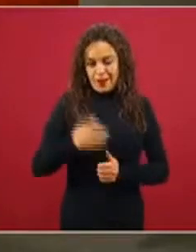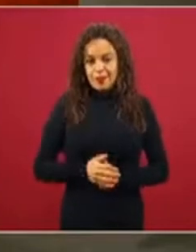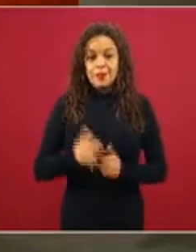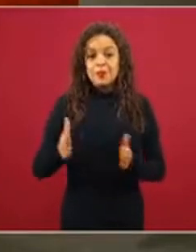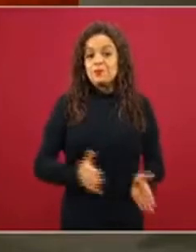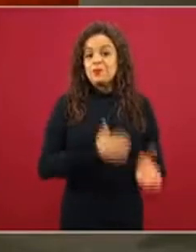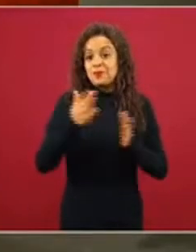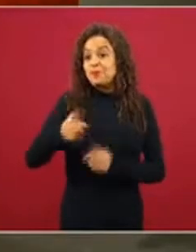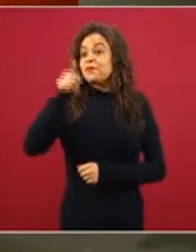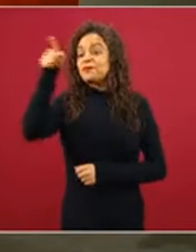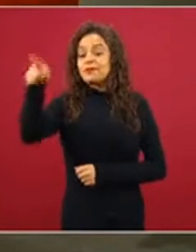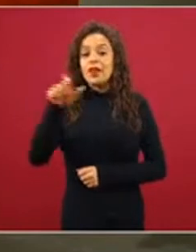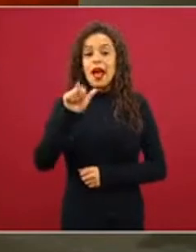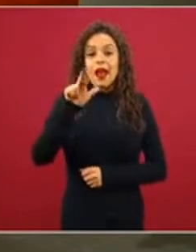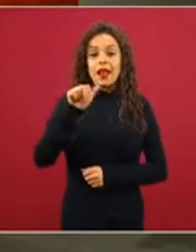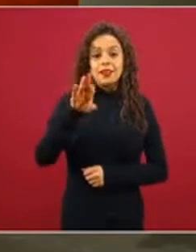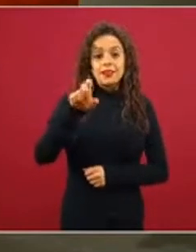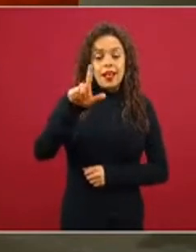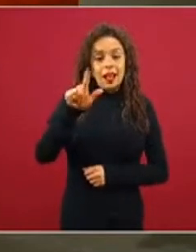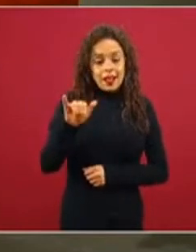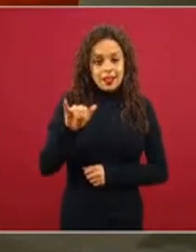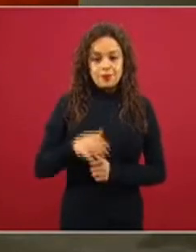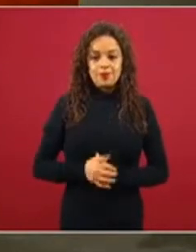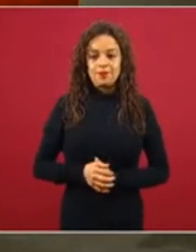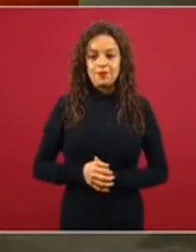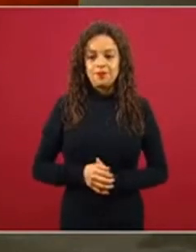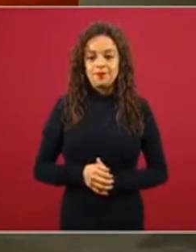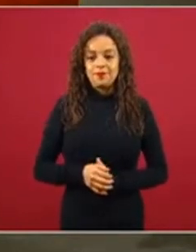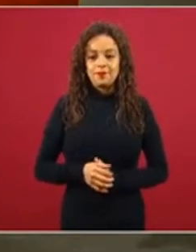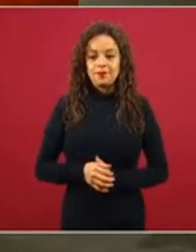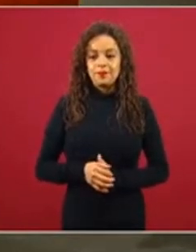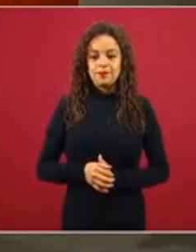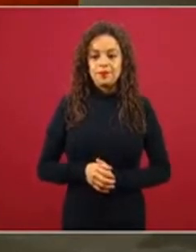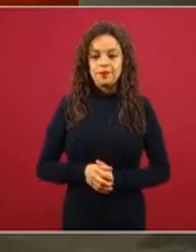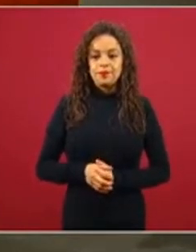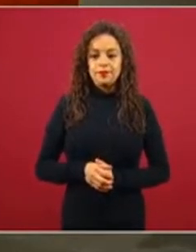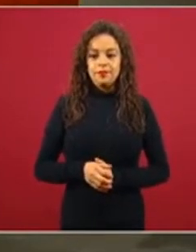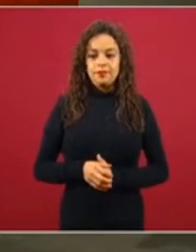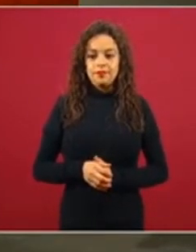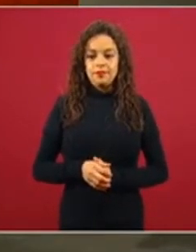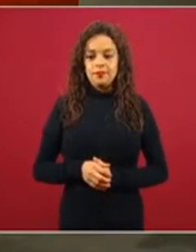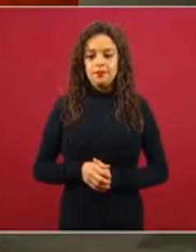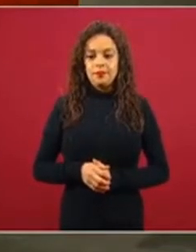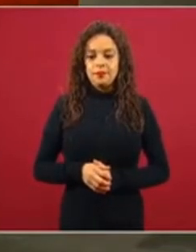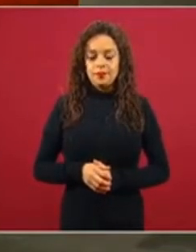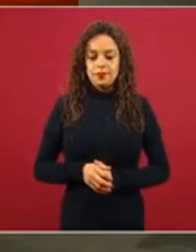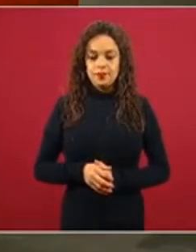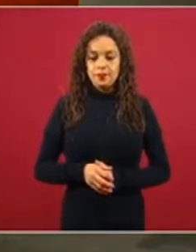Araceli, a usted, el compañero, y luego Bianca. Y luego Carlos.